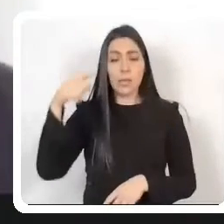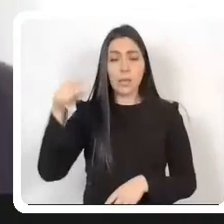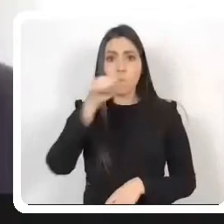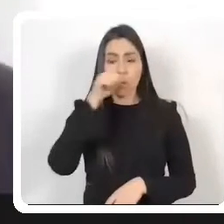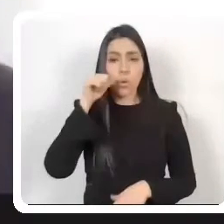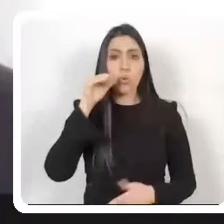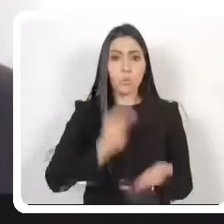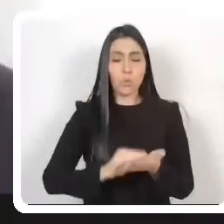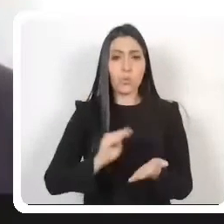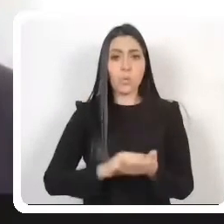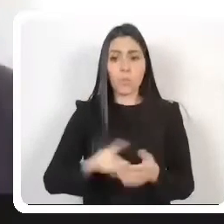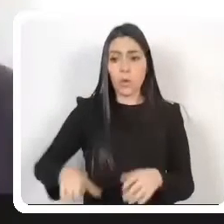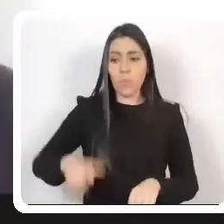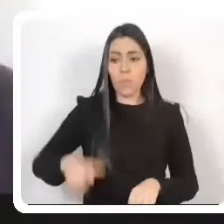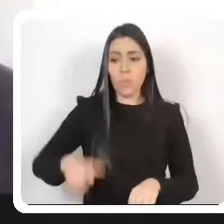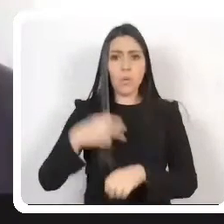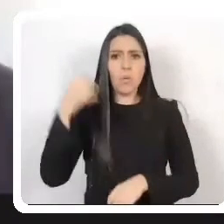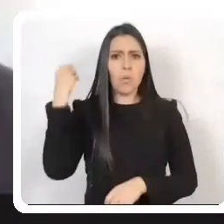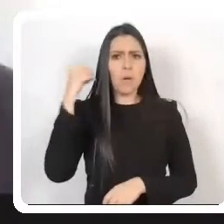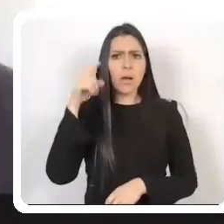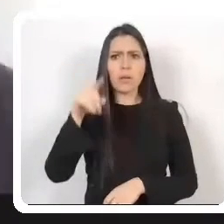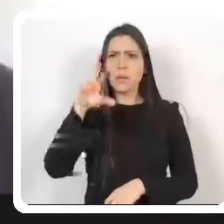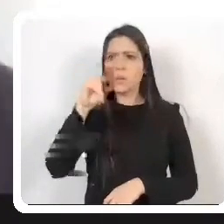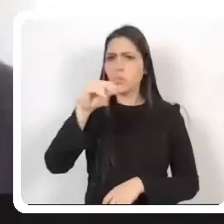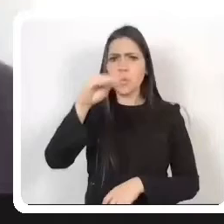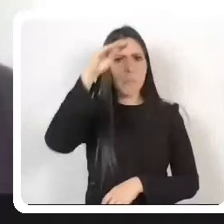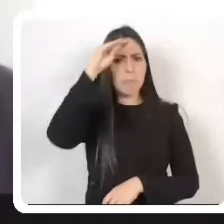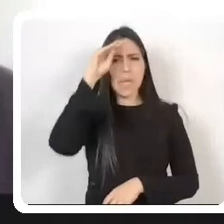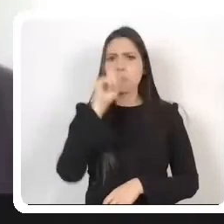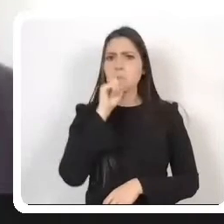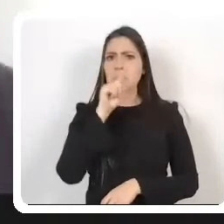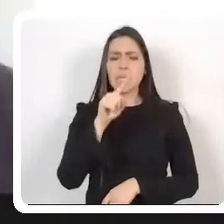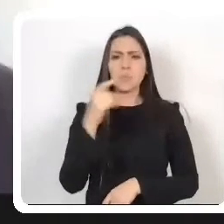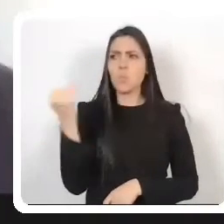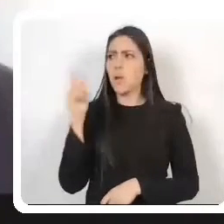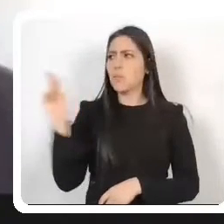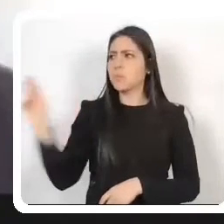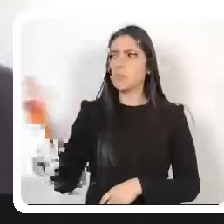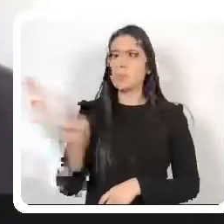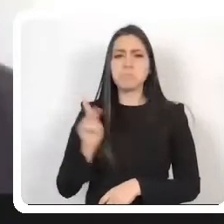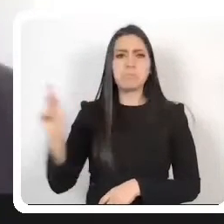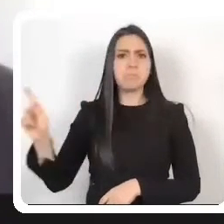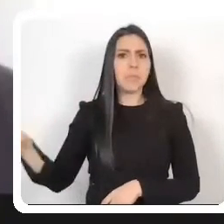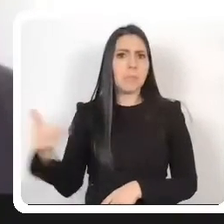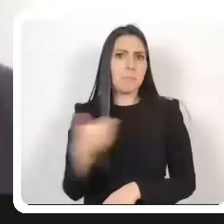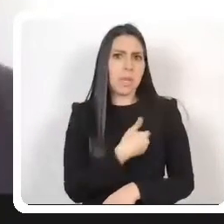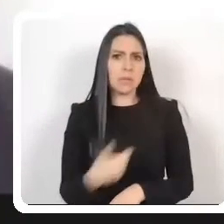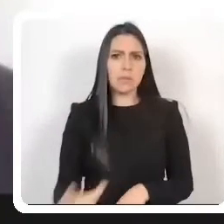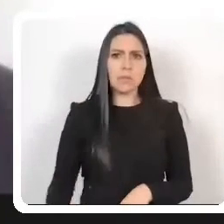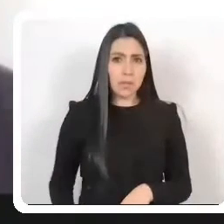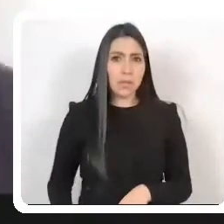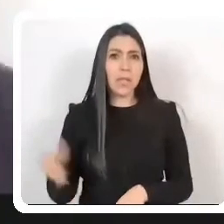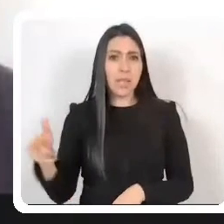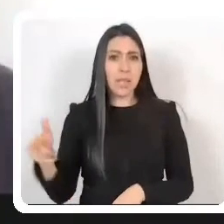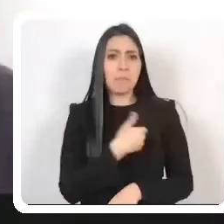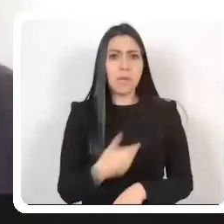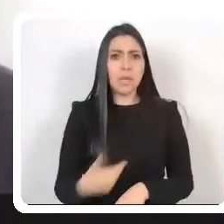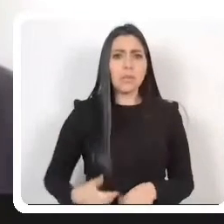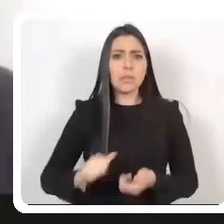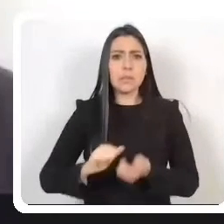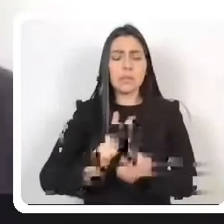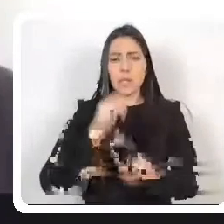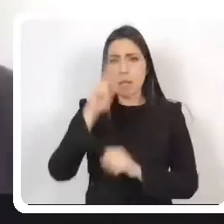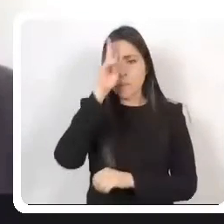de no coincidir con los ideales del presidente nacional, quien estaba llevando al país a una profunda